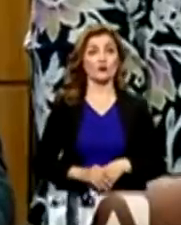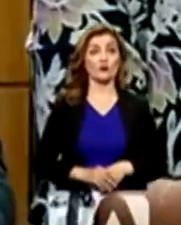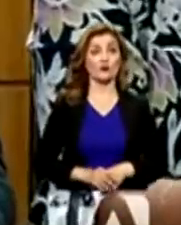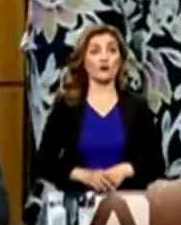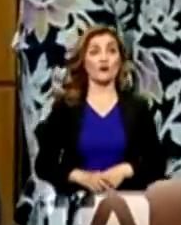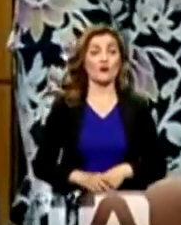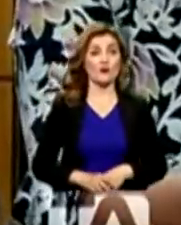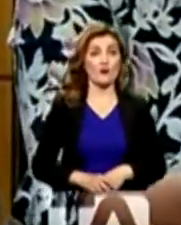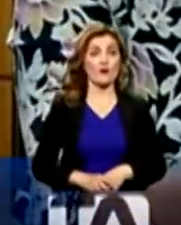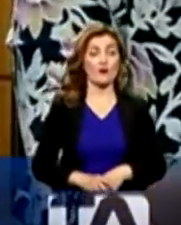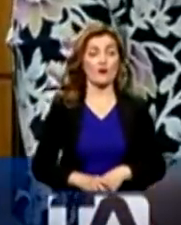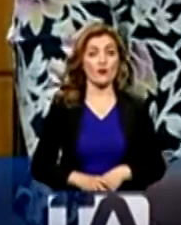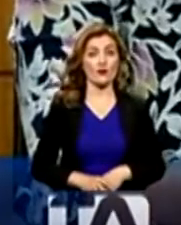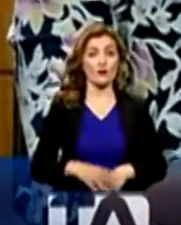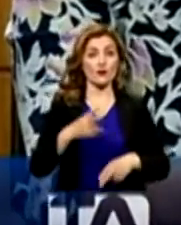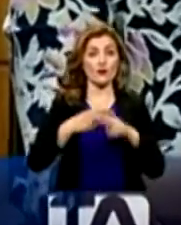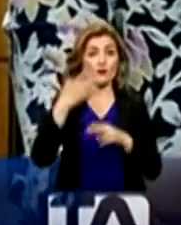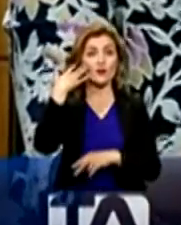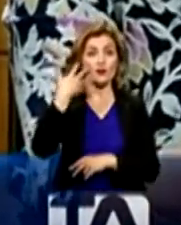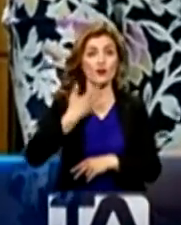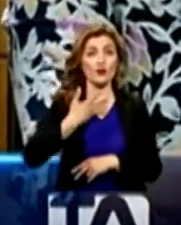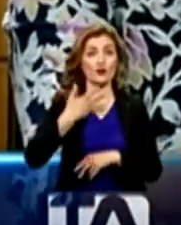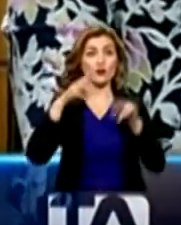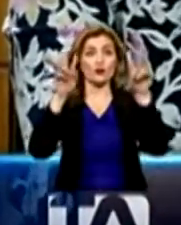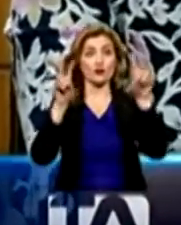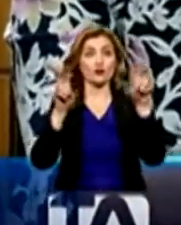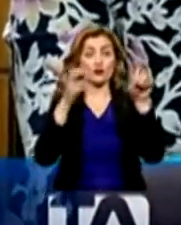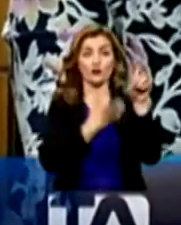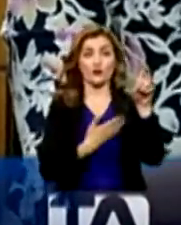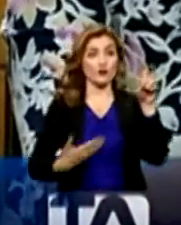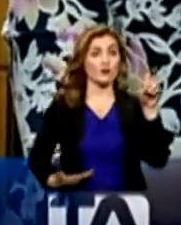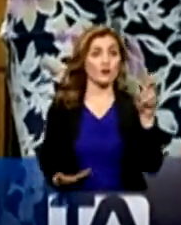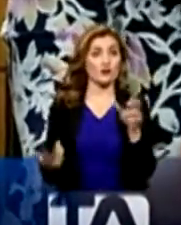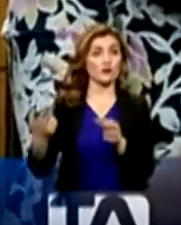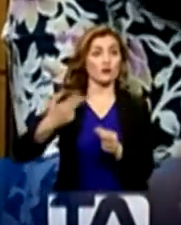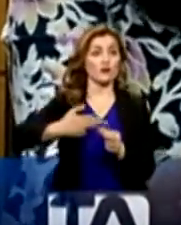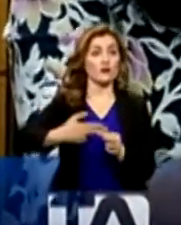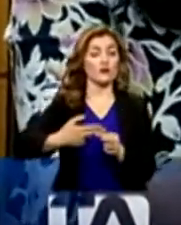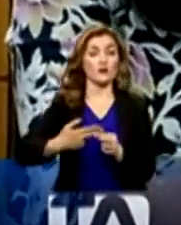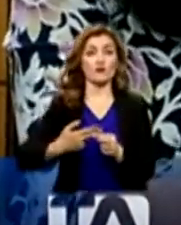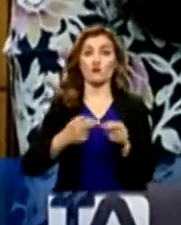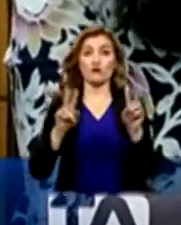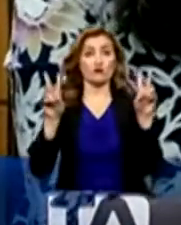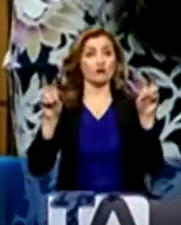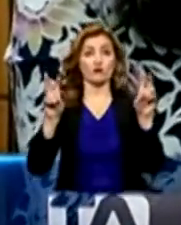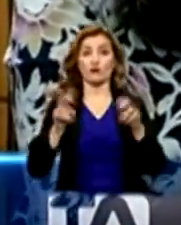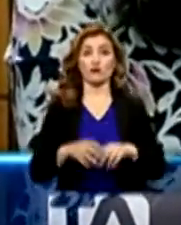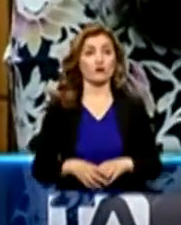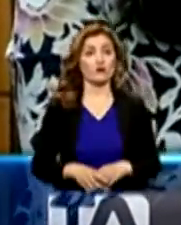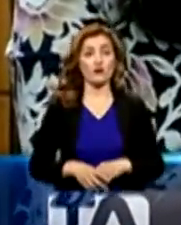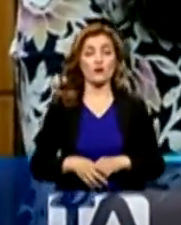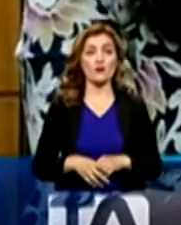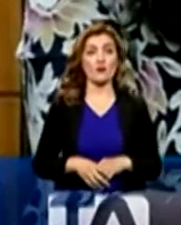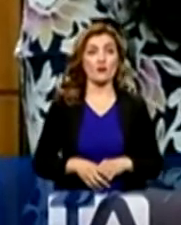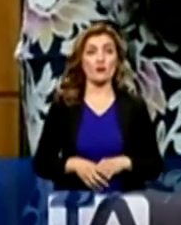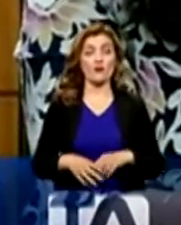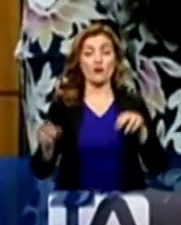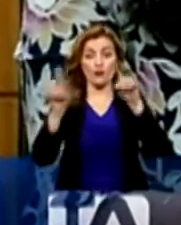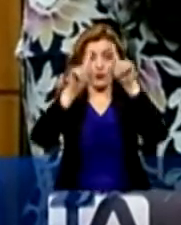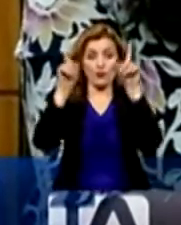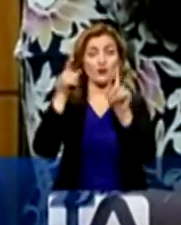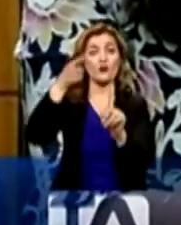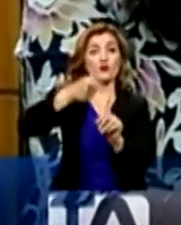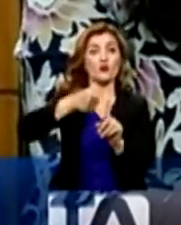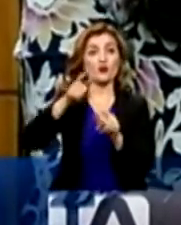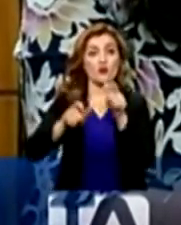publicación enreda nombres, fechas, empresas. En ninguno de estos temas del presidente se encuentra relacionado. Por tanto, las preguntas deberían dirigirse a